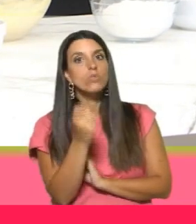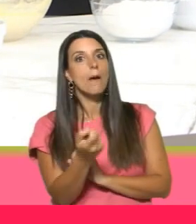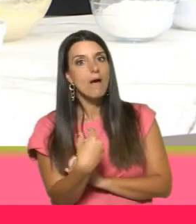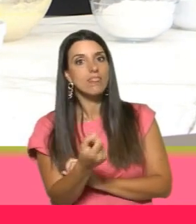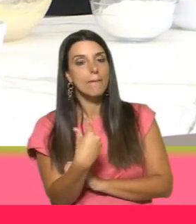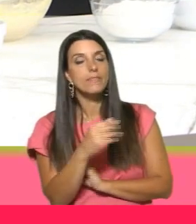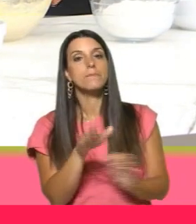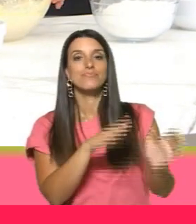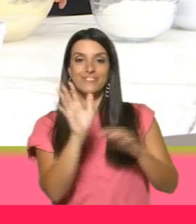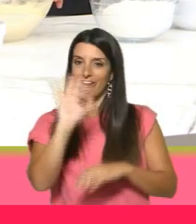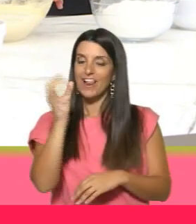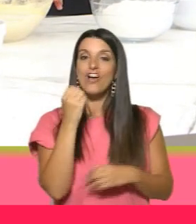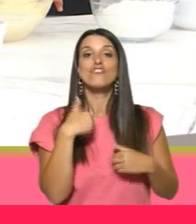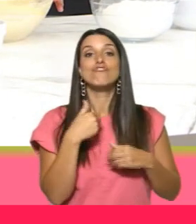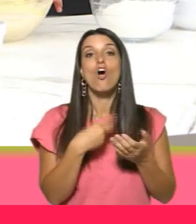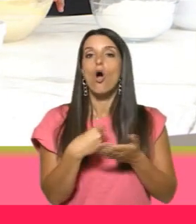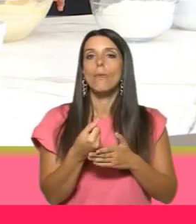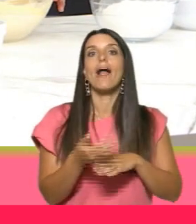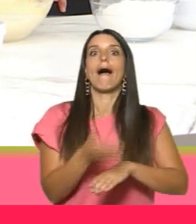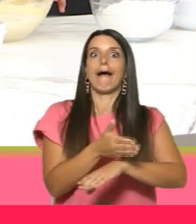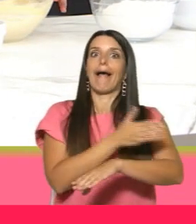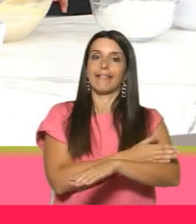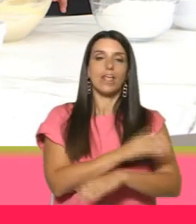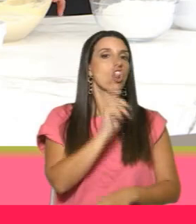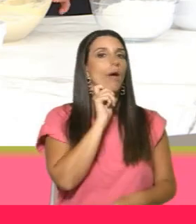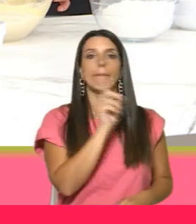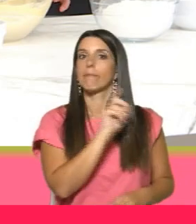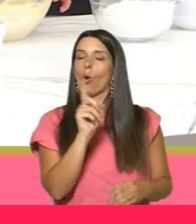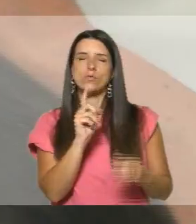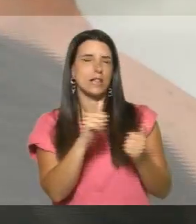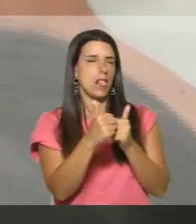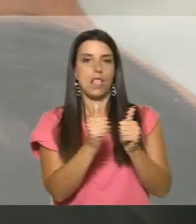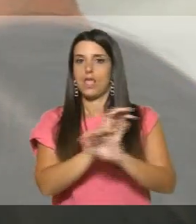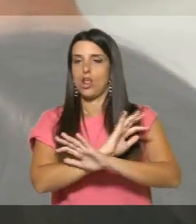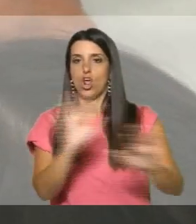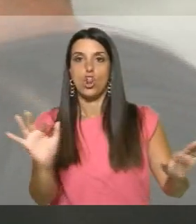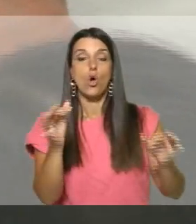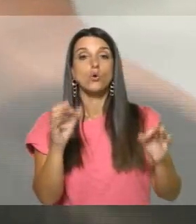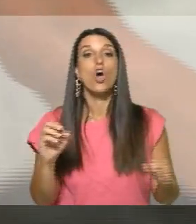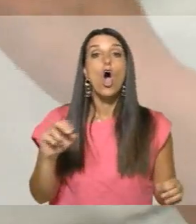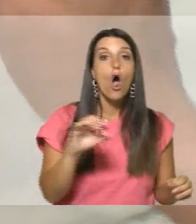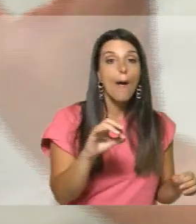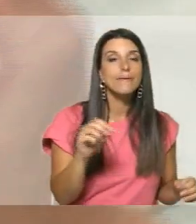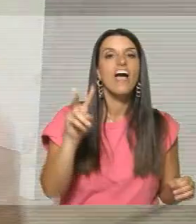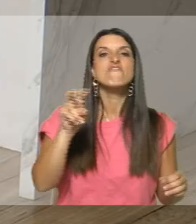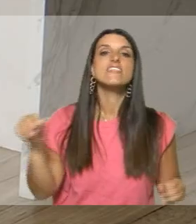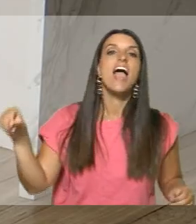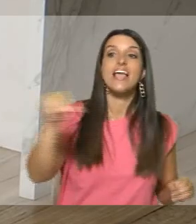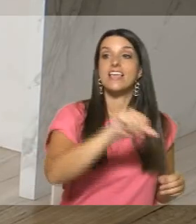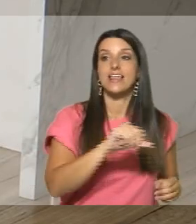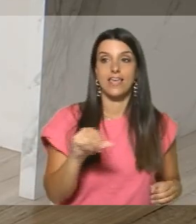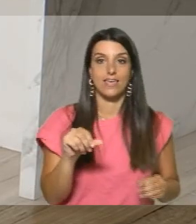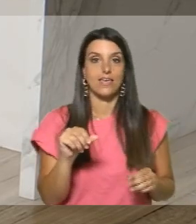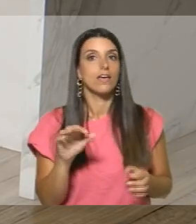¿no? Hola chicos, yo hago las compras con tiempo, no me gustan las aglomeraciones y para las hormigas un buen chorro de vinagre en